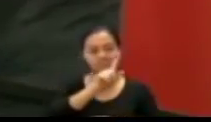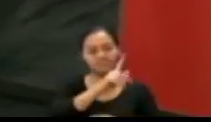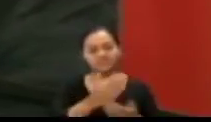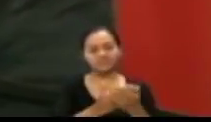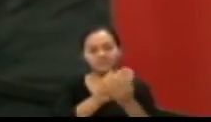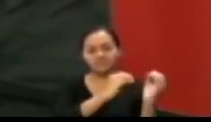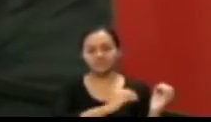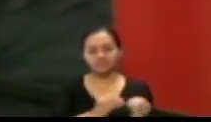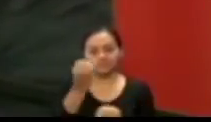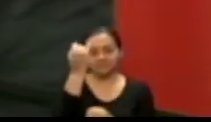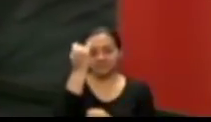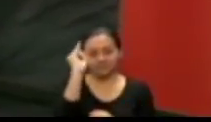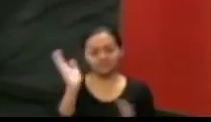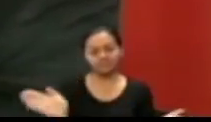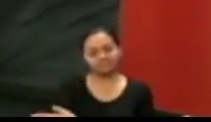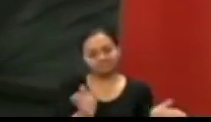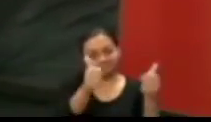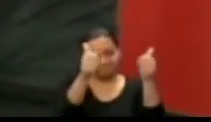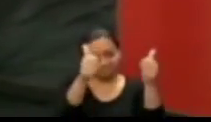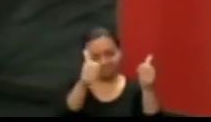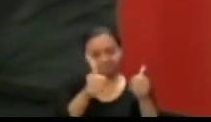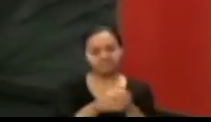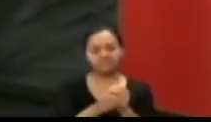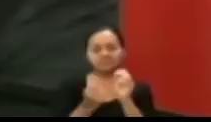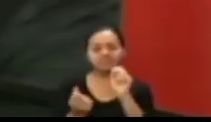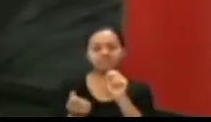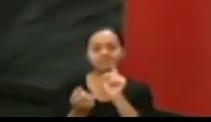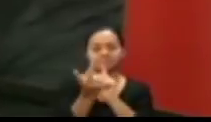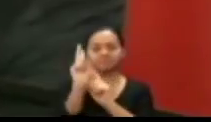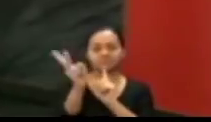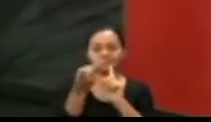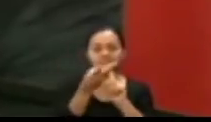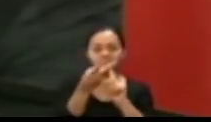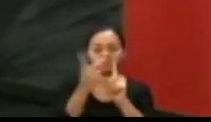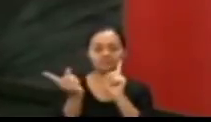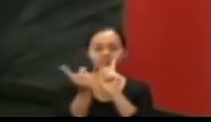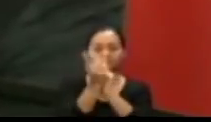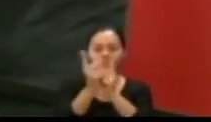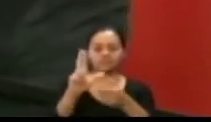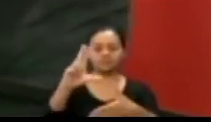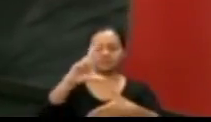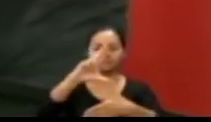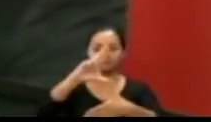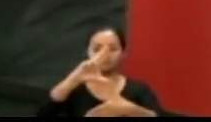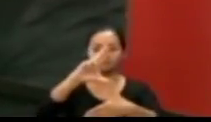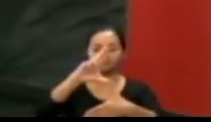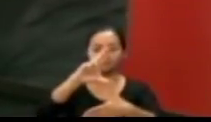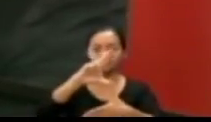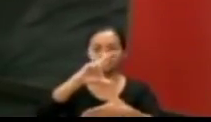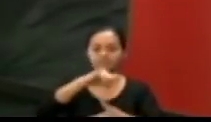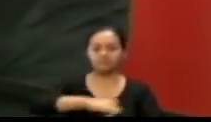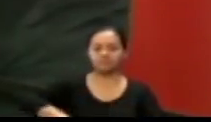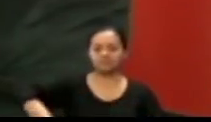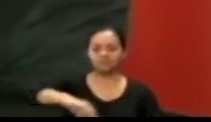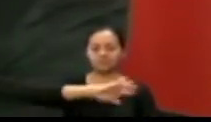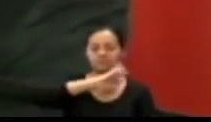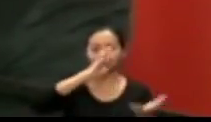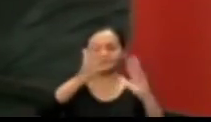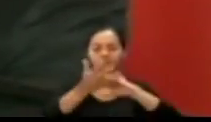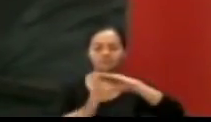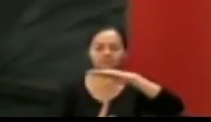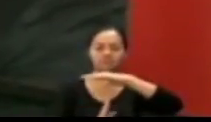valiosa iniciativa. Gracias. Este segundo encuentro latinoamericano de las democracias en revolución. Democracias en revolución, en